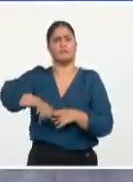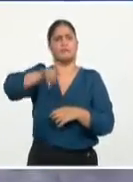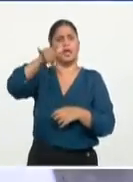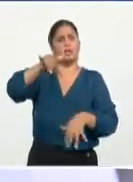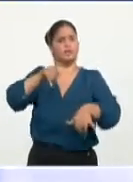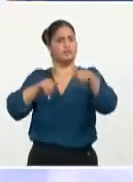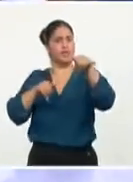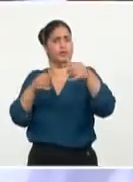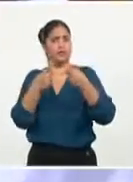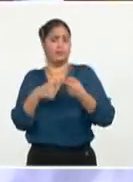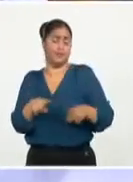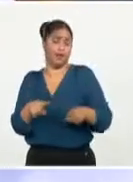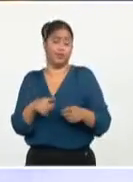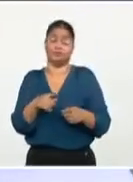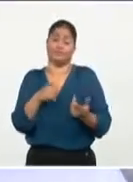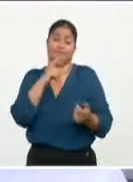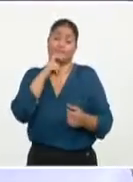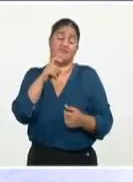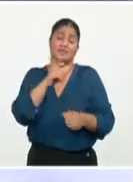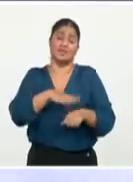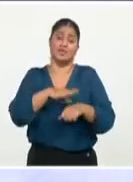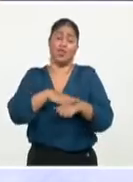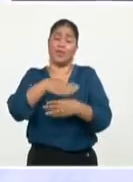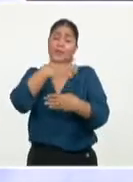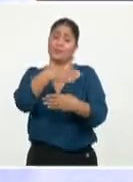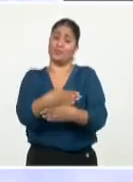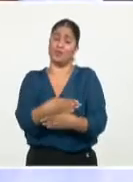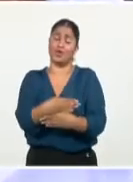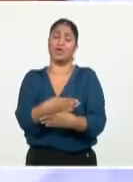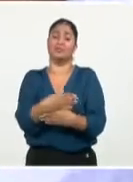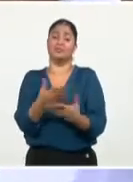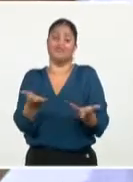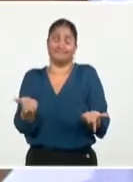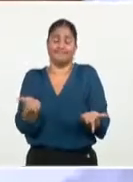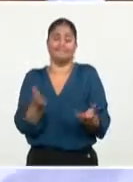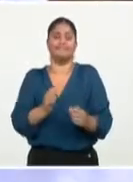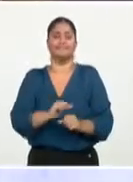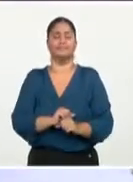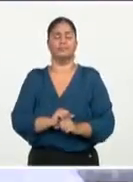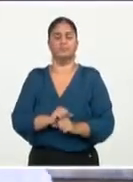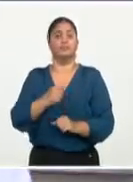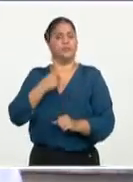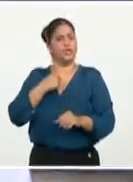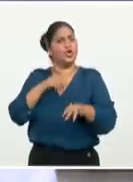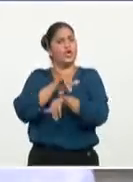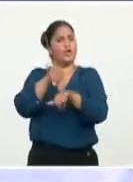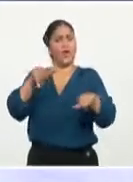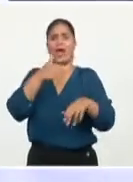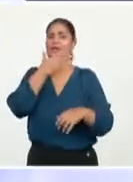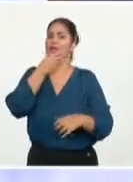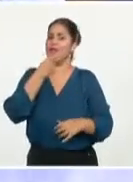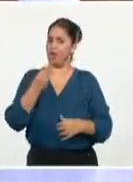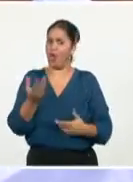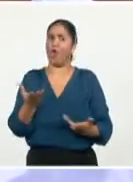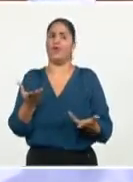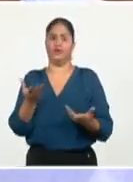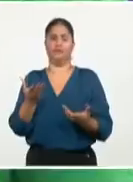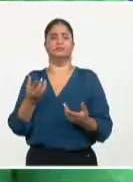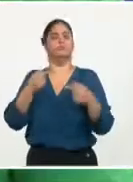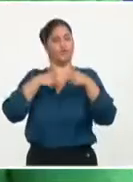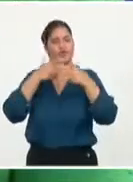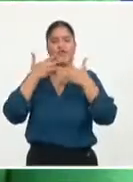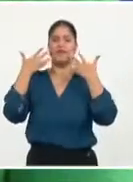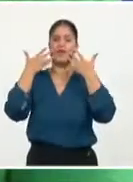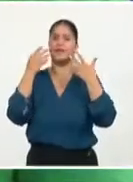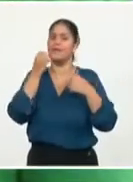pude. Quiero dar mi apoyo incondicional a esta marcha, a darle fin al bloqueo que nos asfixia y daña a las familias